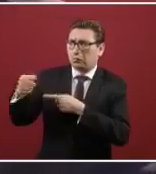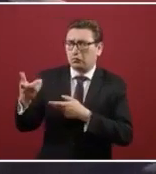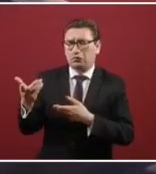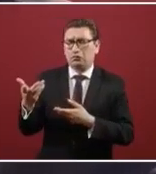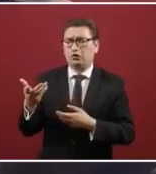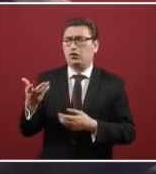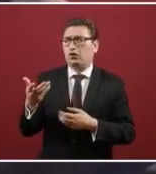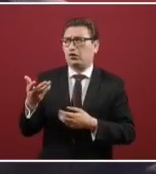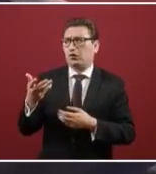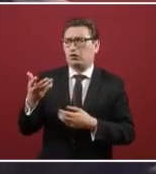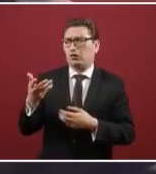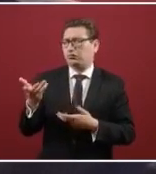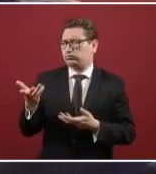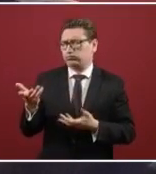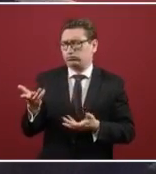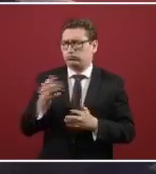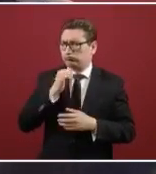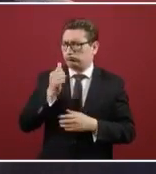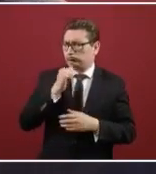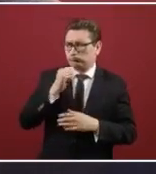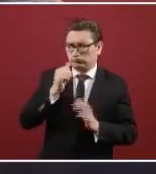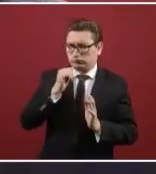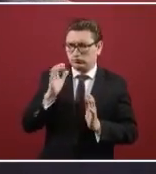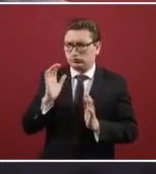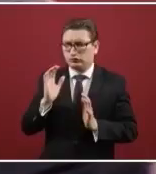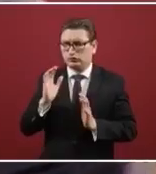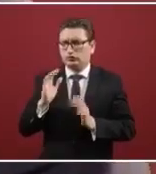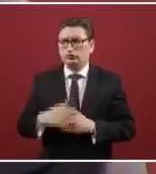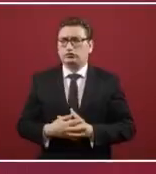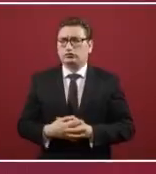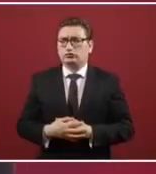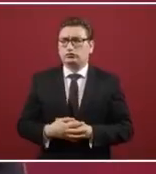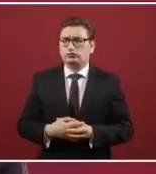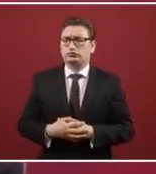afectar la soberanía de